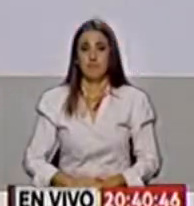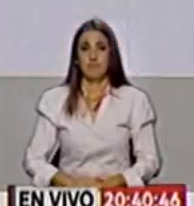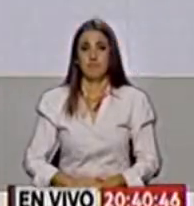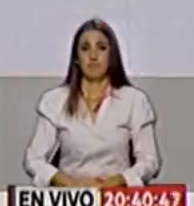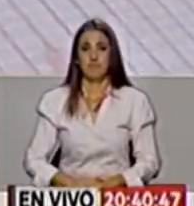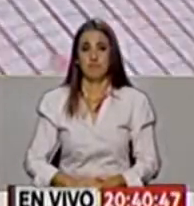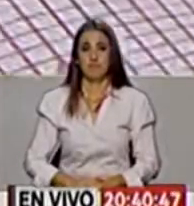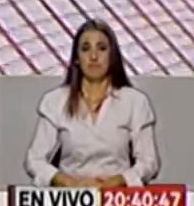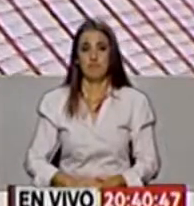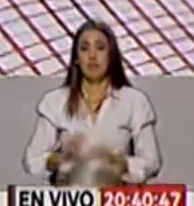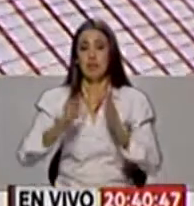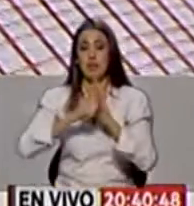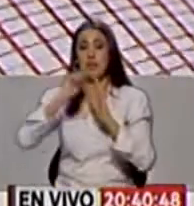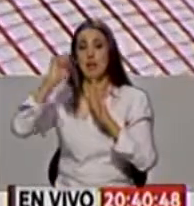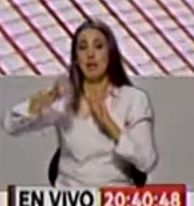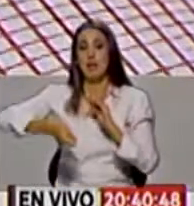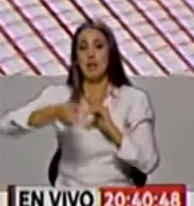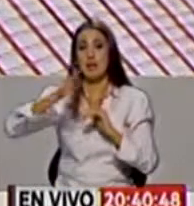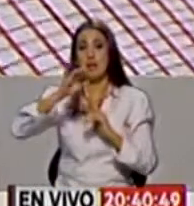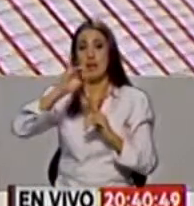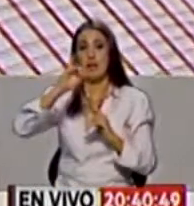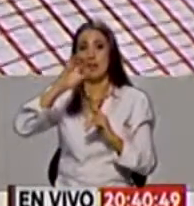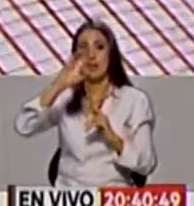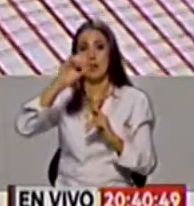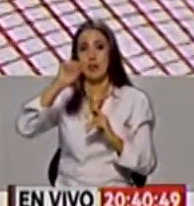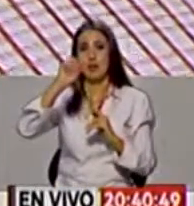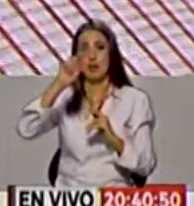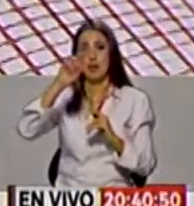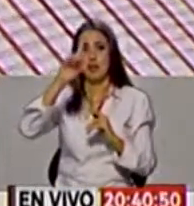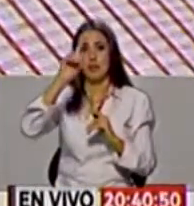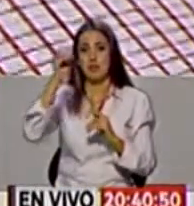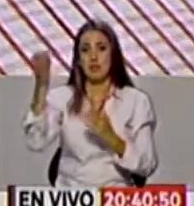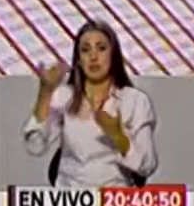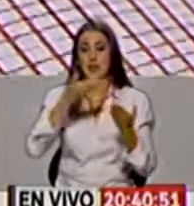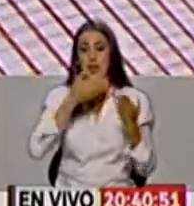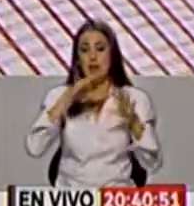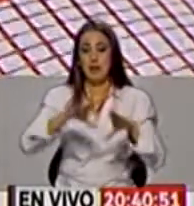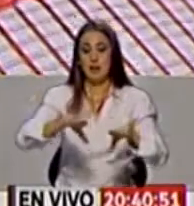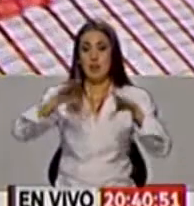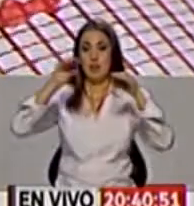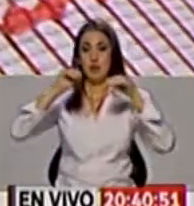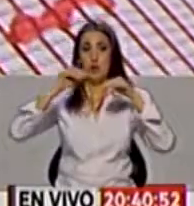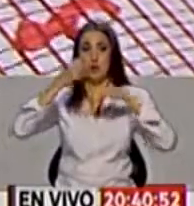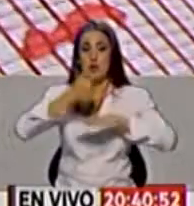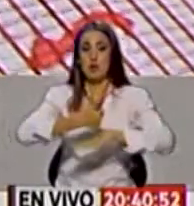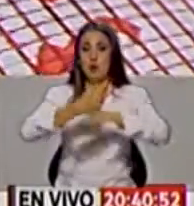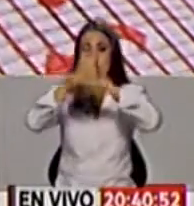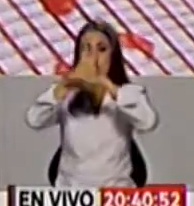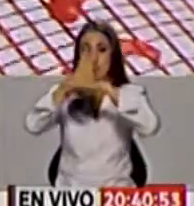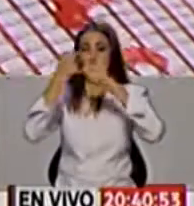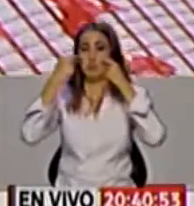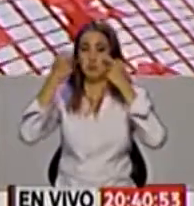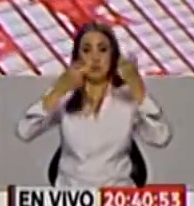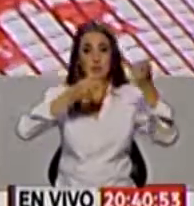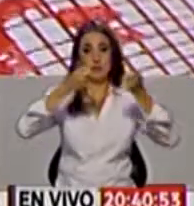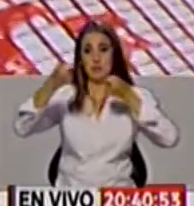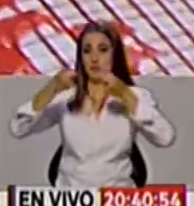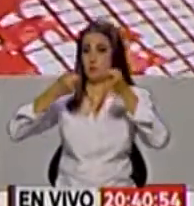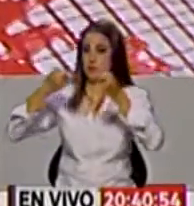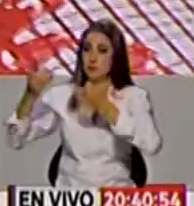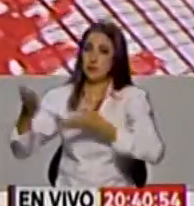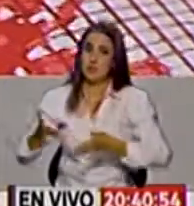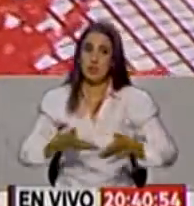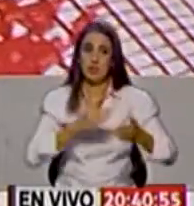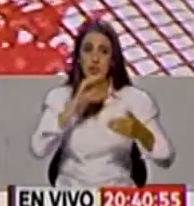El abogado Ricardo Freire asumió este 22 de enero la dirección ejecutiva de la Agencia de Regulación y Control de la Telecomunicación,